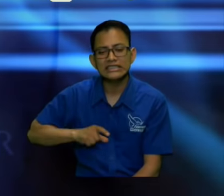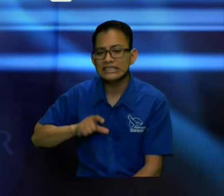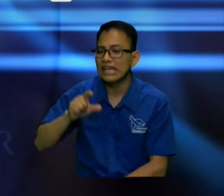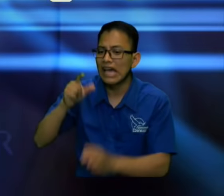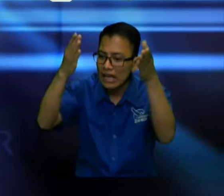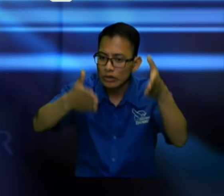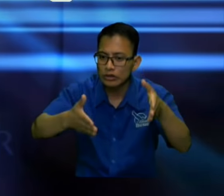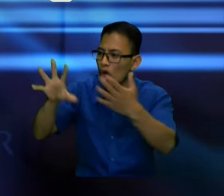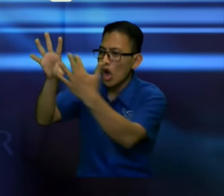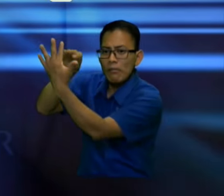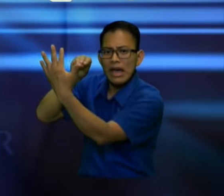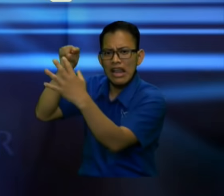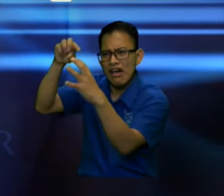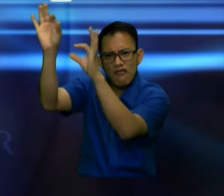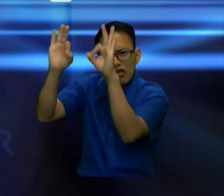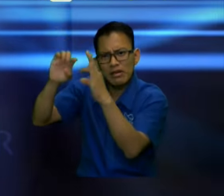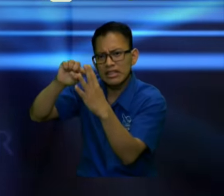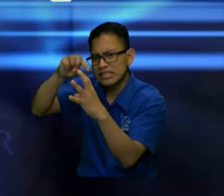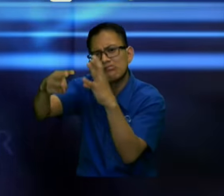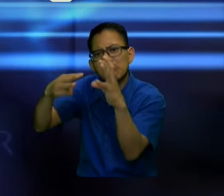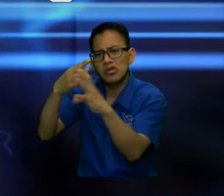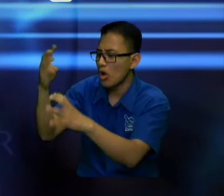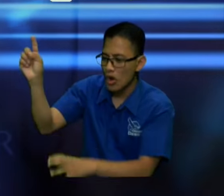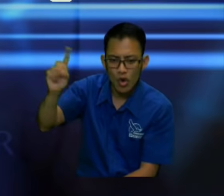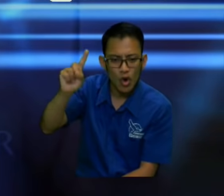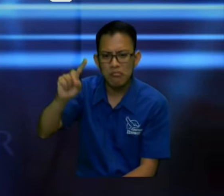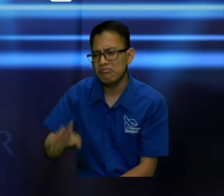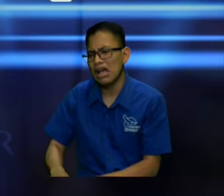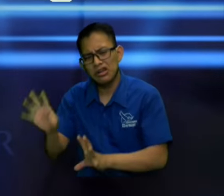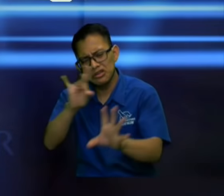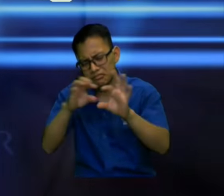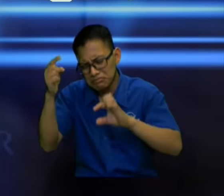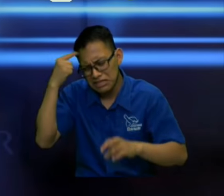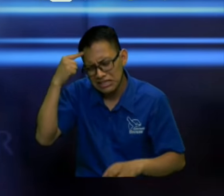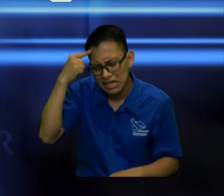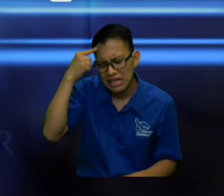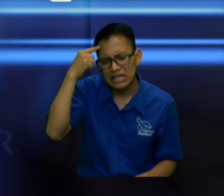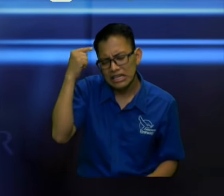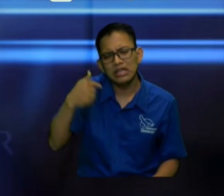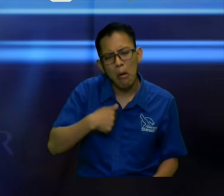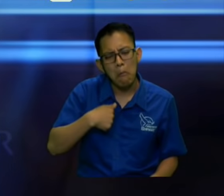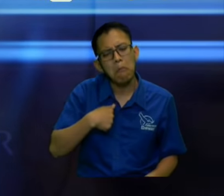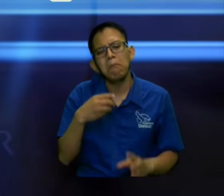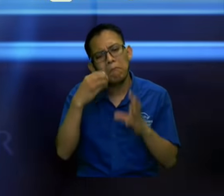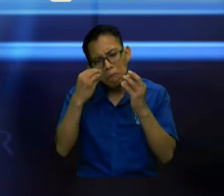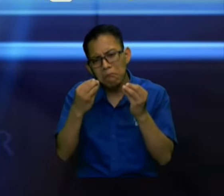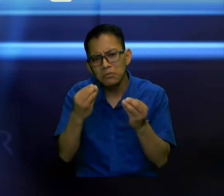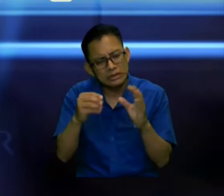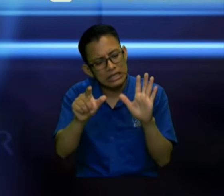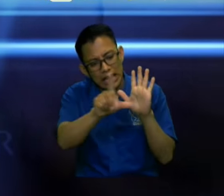Hermano, pienso que algunos han de creer que yo soy un cacho legalista. Y tienen razón.